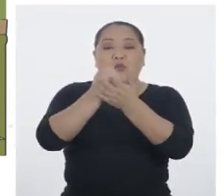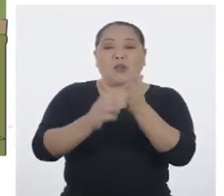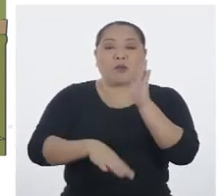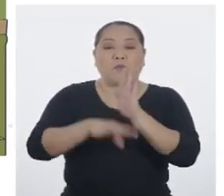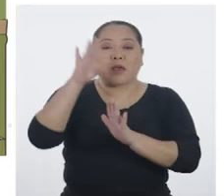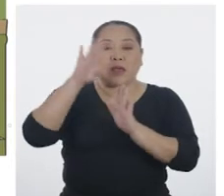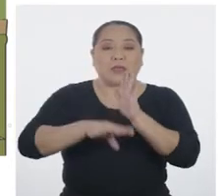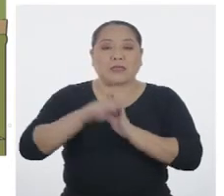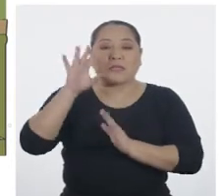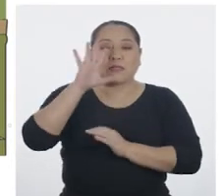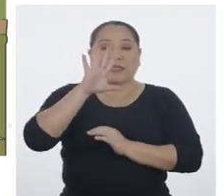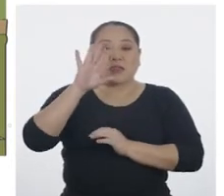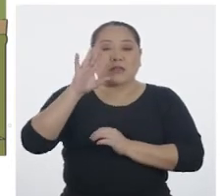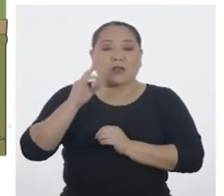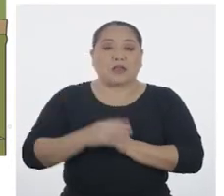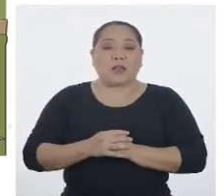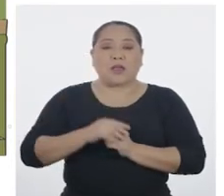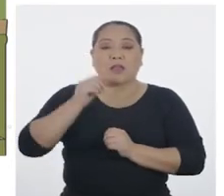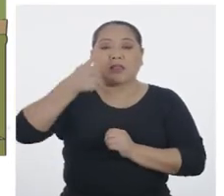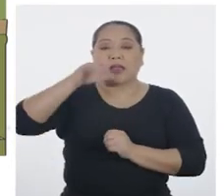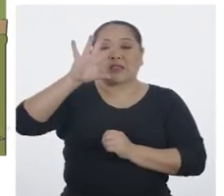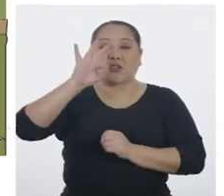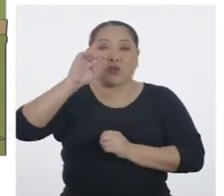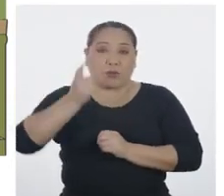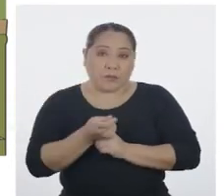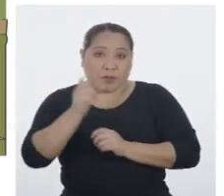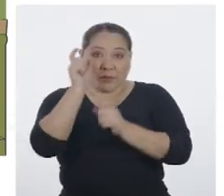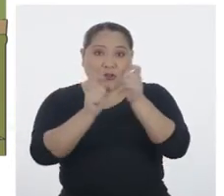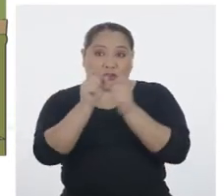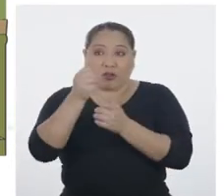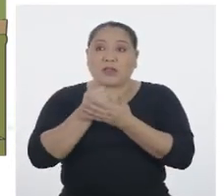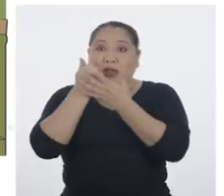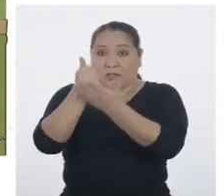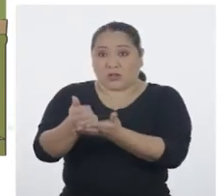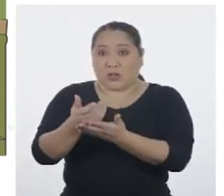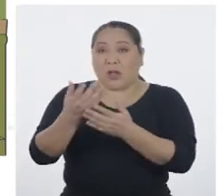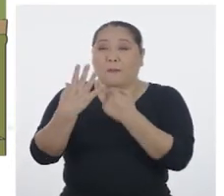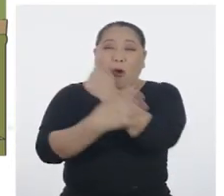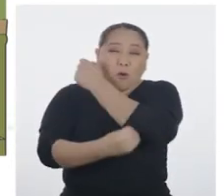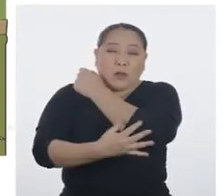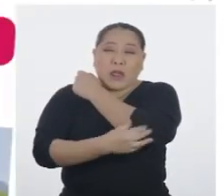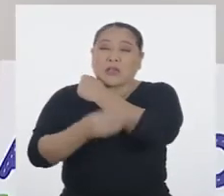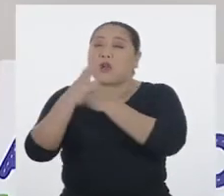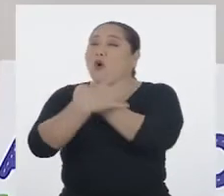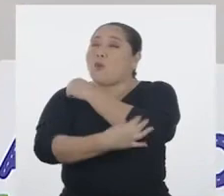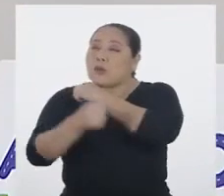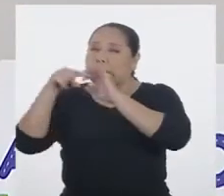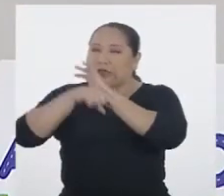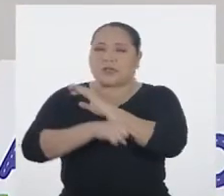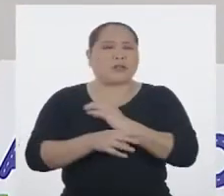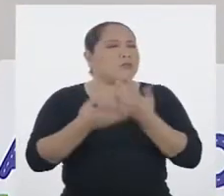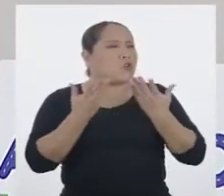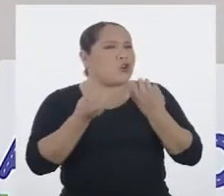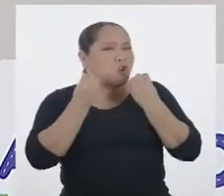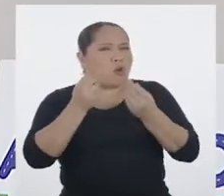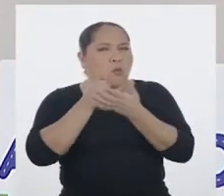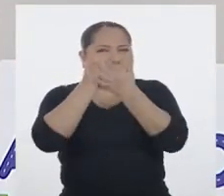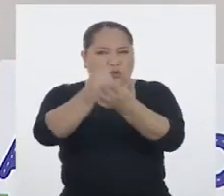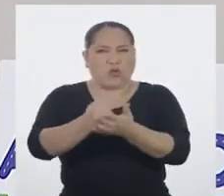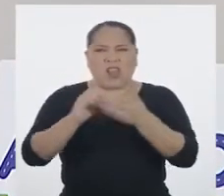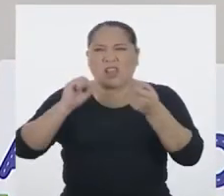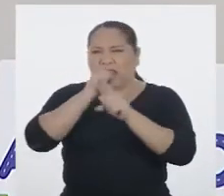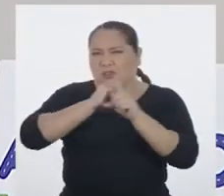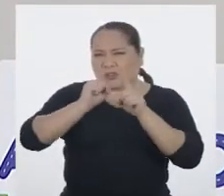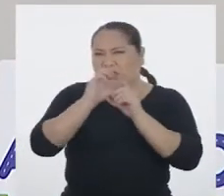de las zonas rurales de distritos en situaciones de pobreza y pobreza extrema. Ahora, ¿cómo puede ayudar la sociedad?